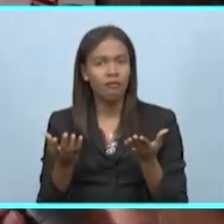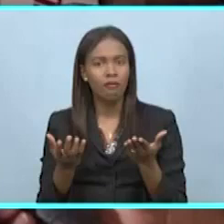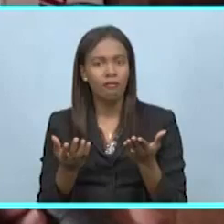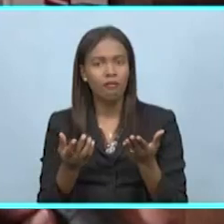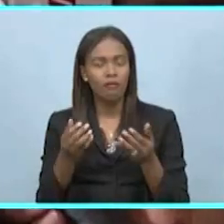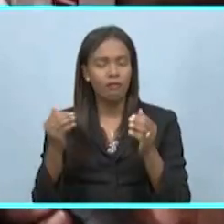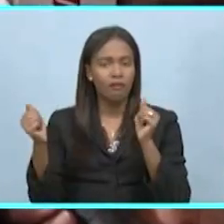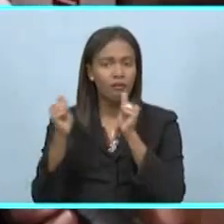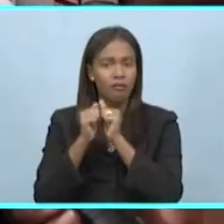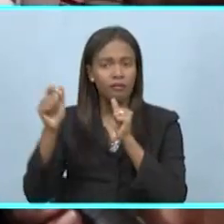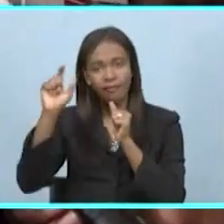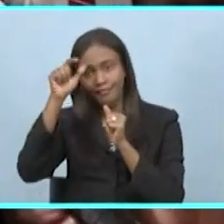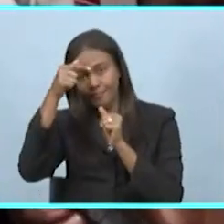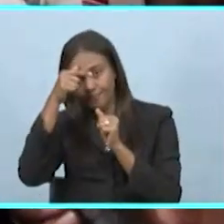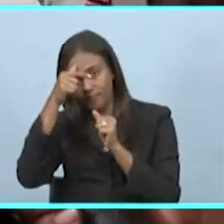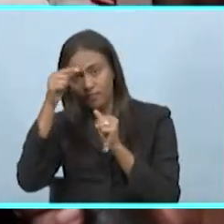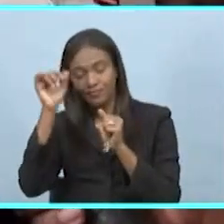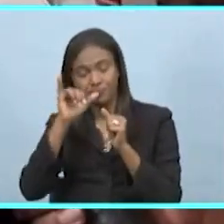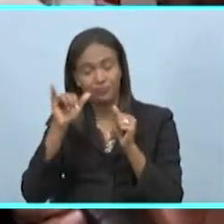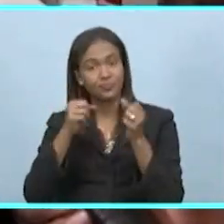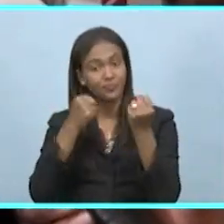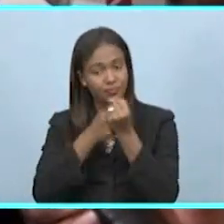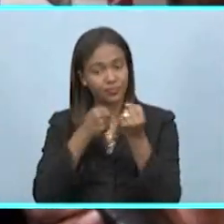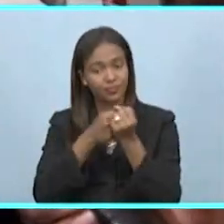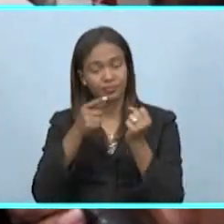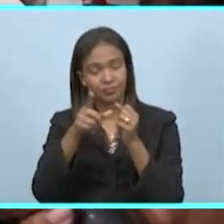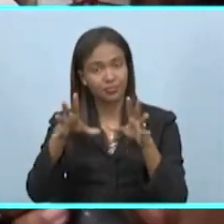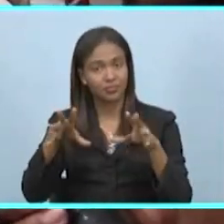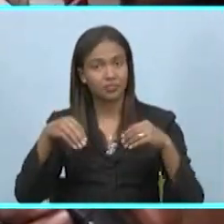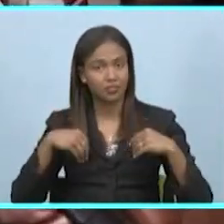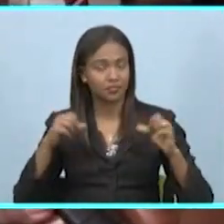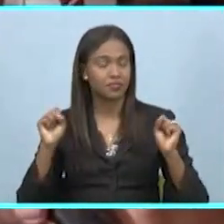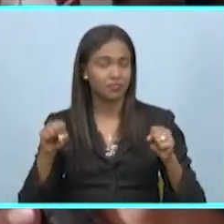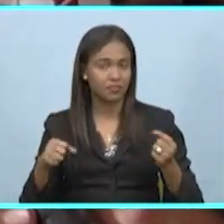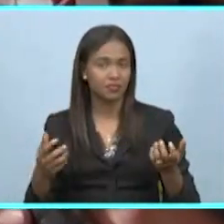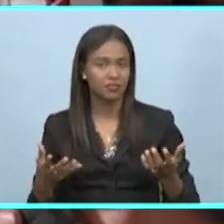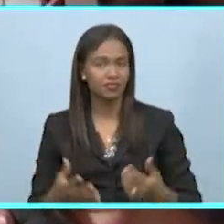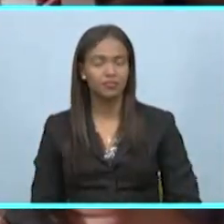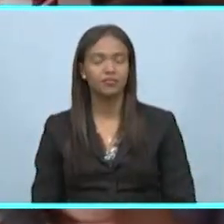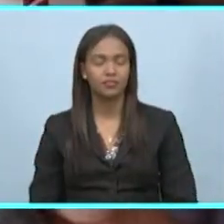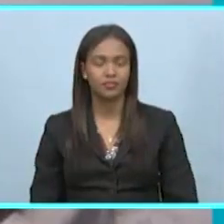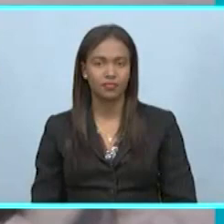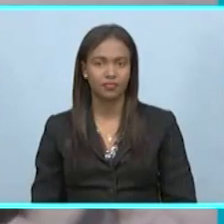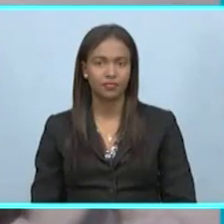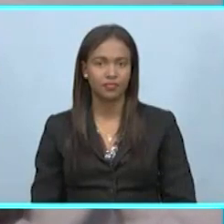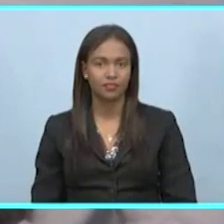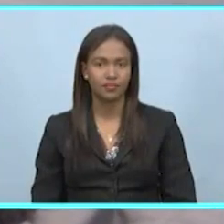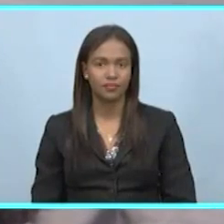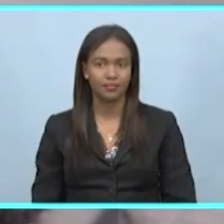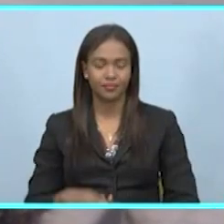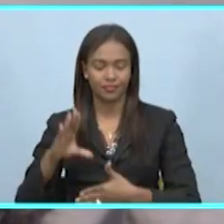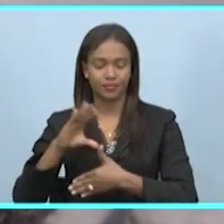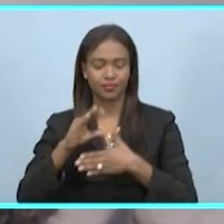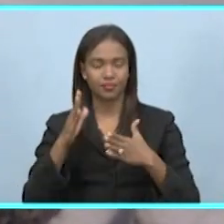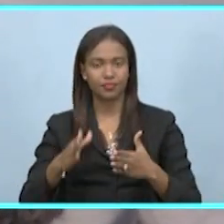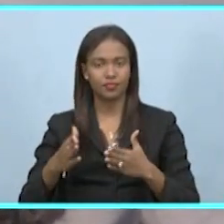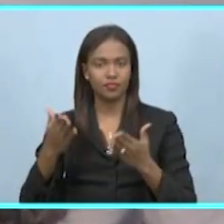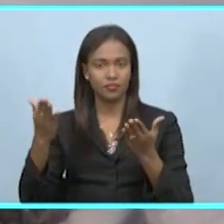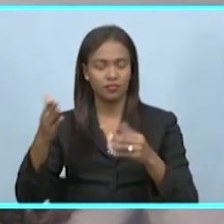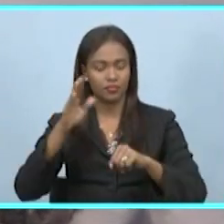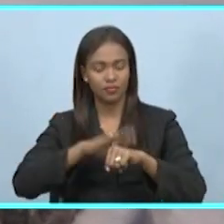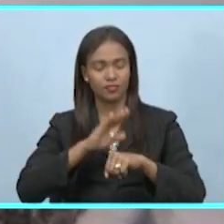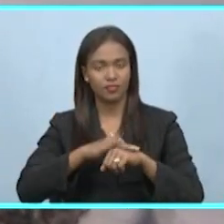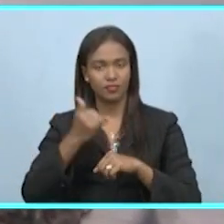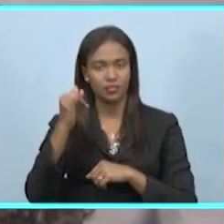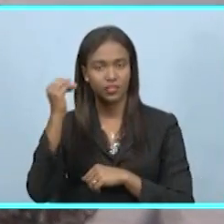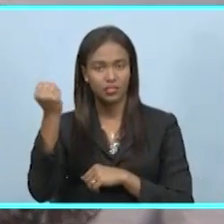que sean empujadas del gobierno y que se apoyen y sean parte de la solución. La Embajada de los Estados Unidos alertó este